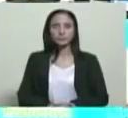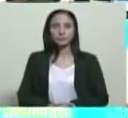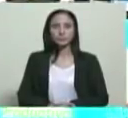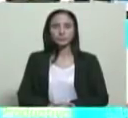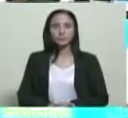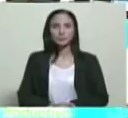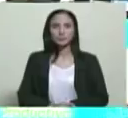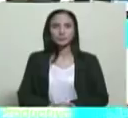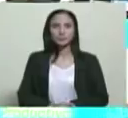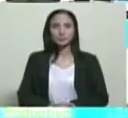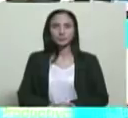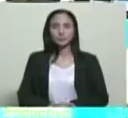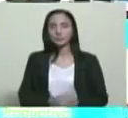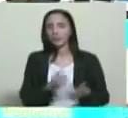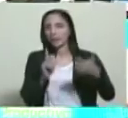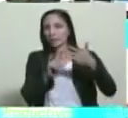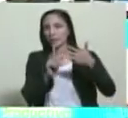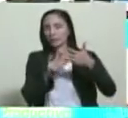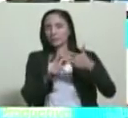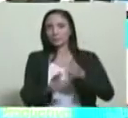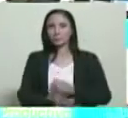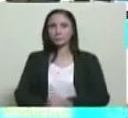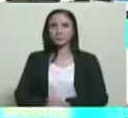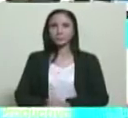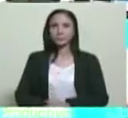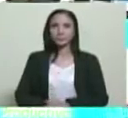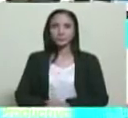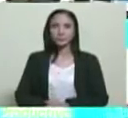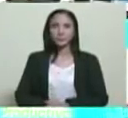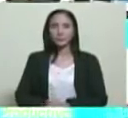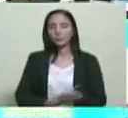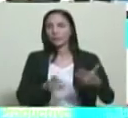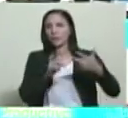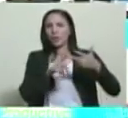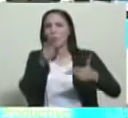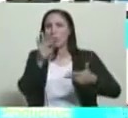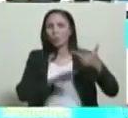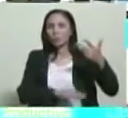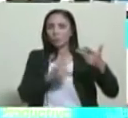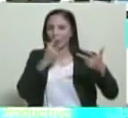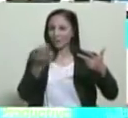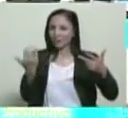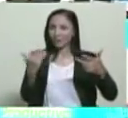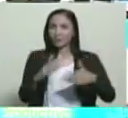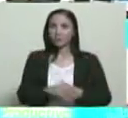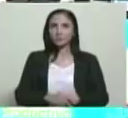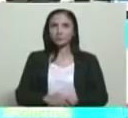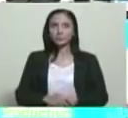Igualmente, propuesta 3. Tiene que ver con el último pase que hicimos, fíjense.